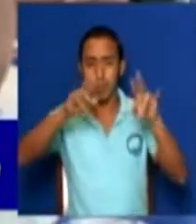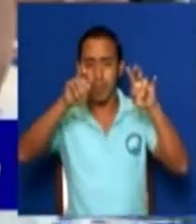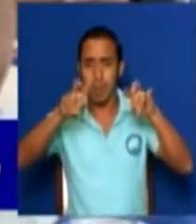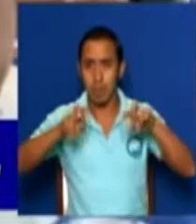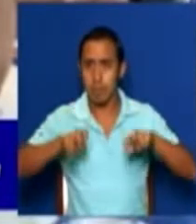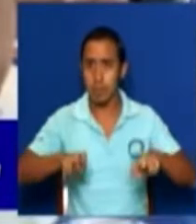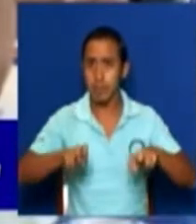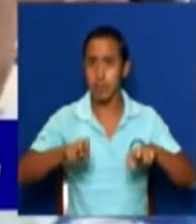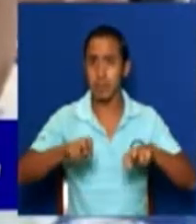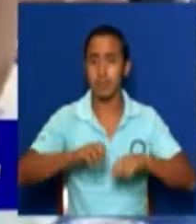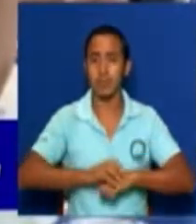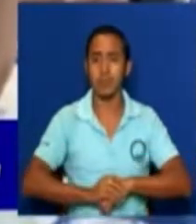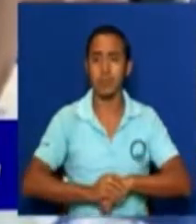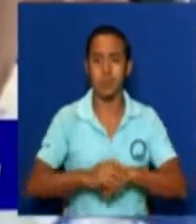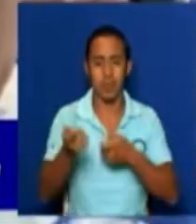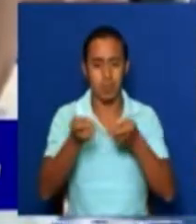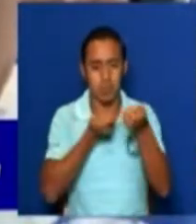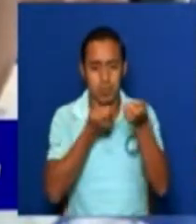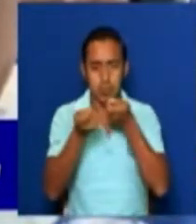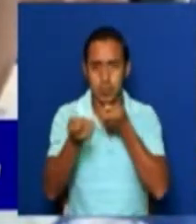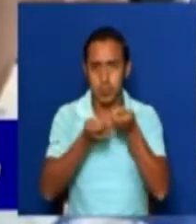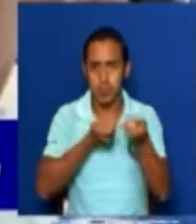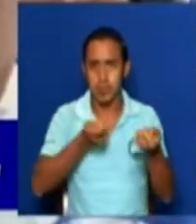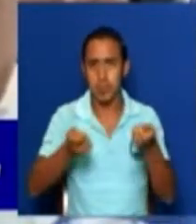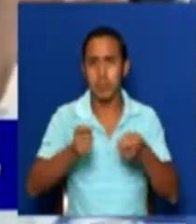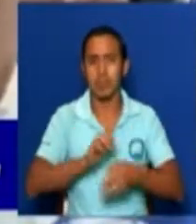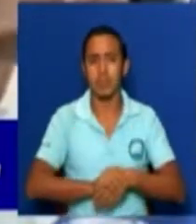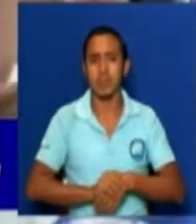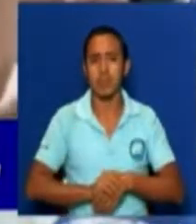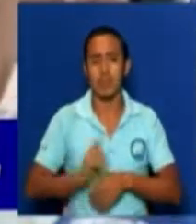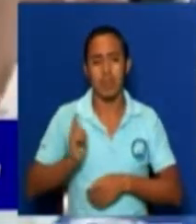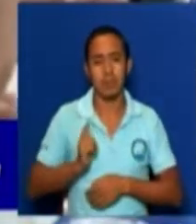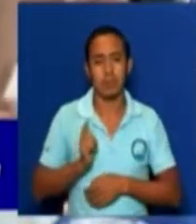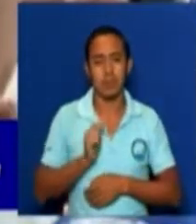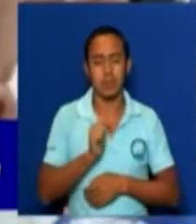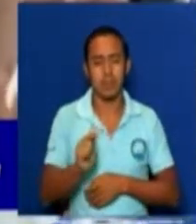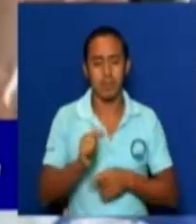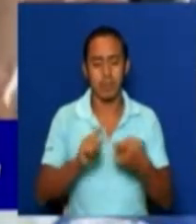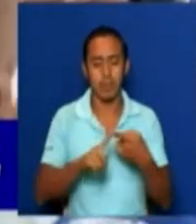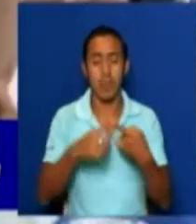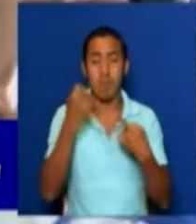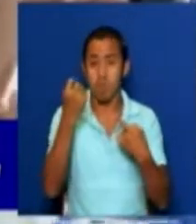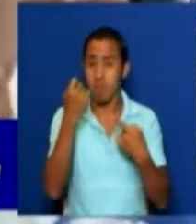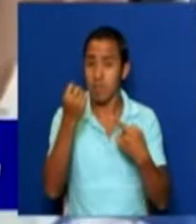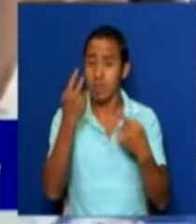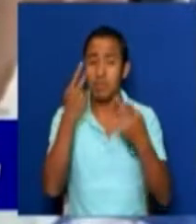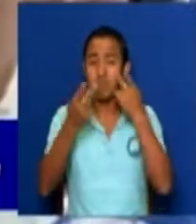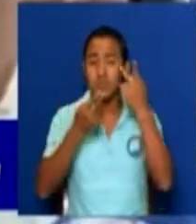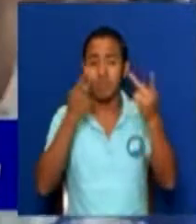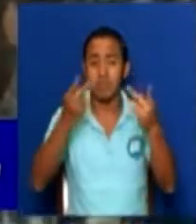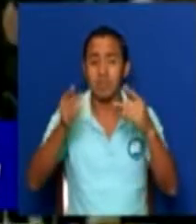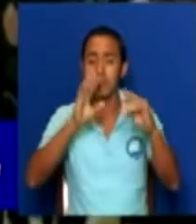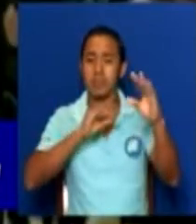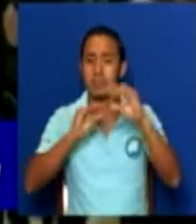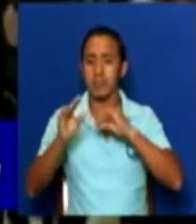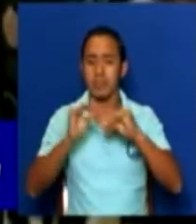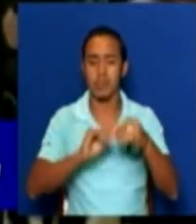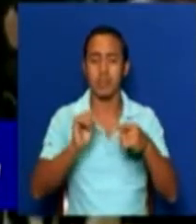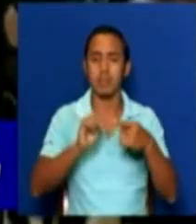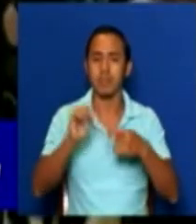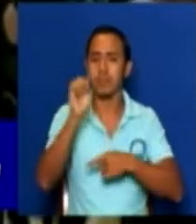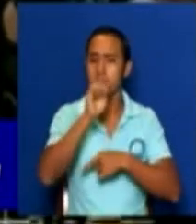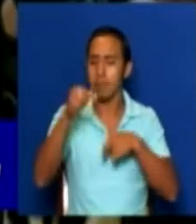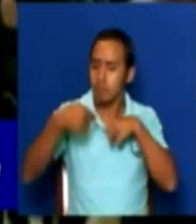evaluemos, controlemos. Nosotros tenemos pendiente visita y un diálogo con las zonas